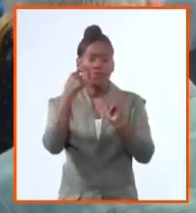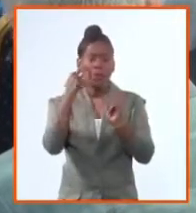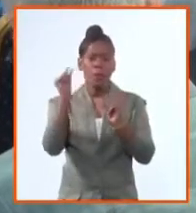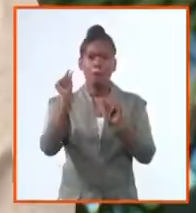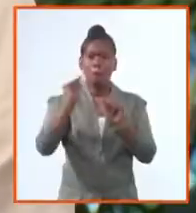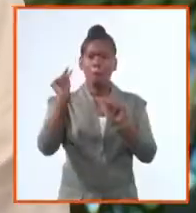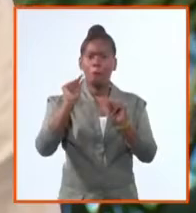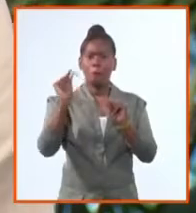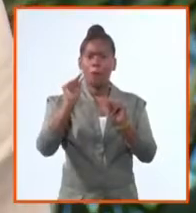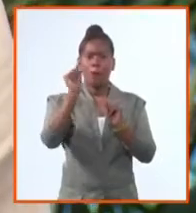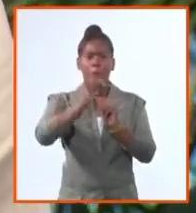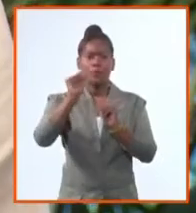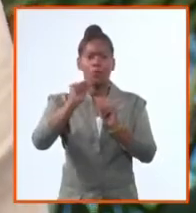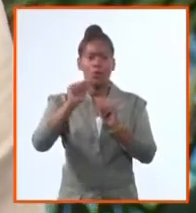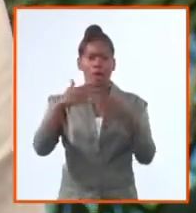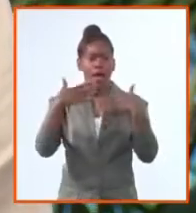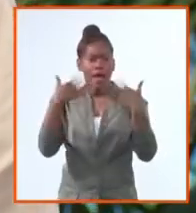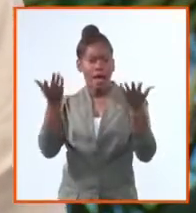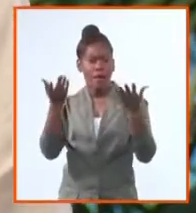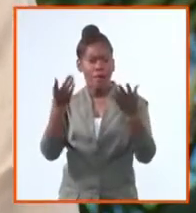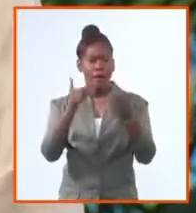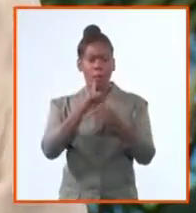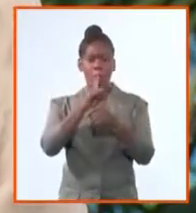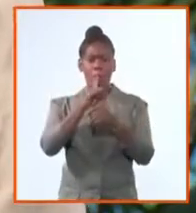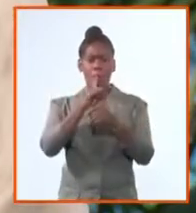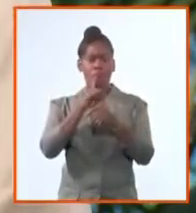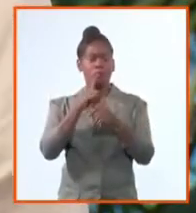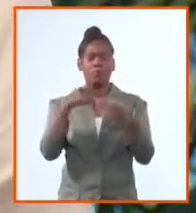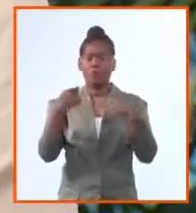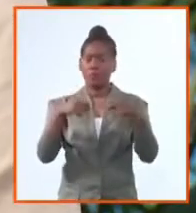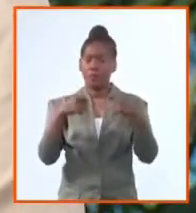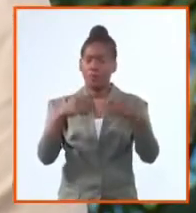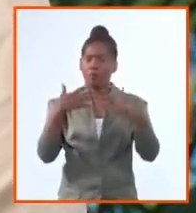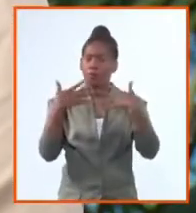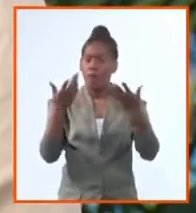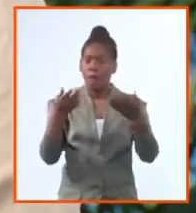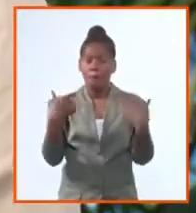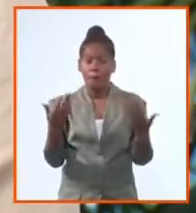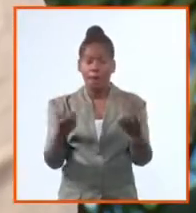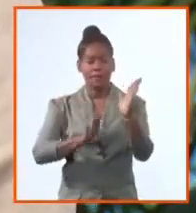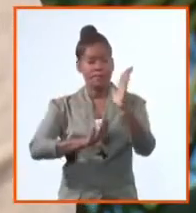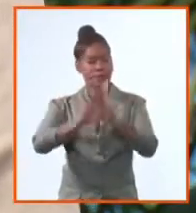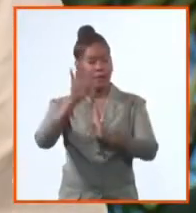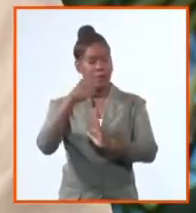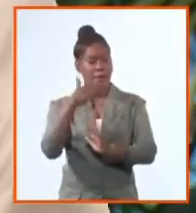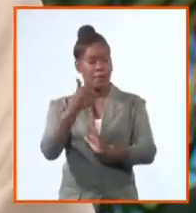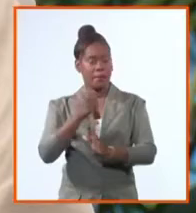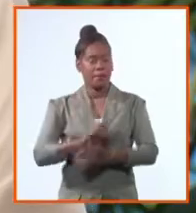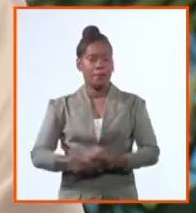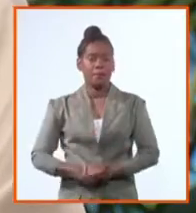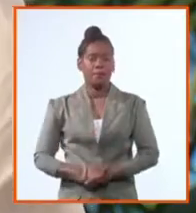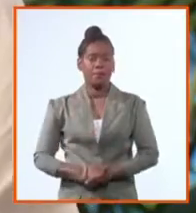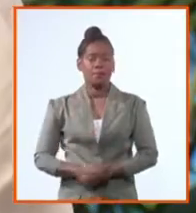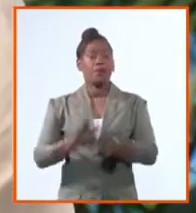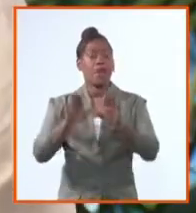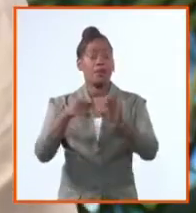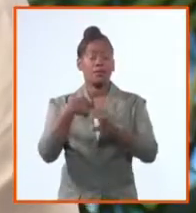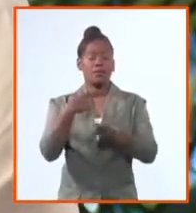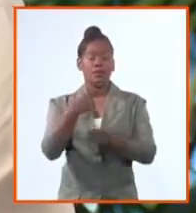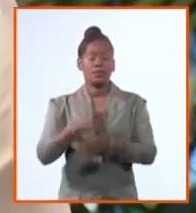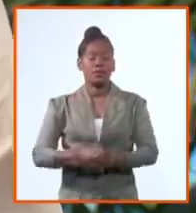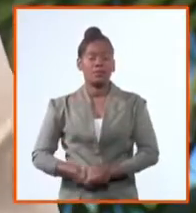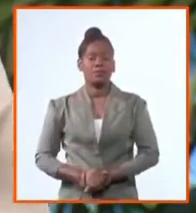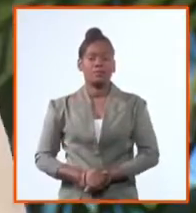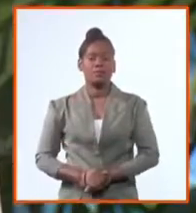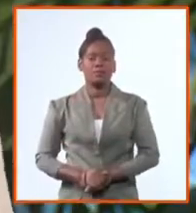de relaciones exteriores, donde se habla en el MISEX, en comercio exterior. Y hemos dicho en varias ocasiones que la inserción